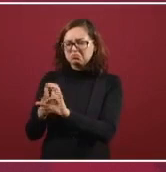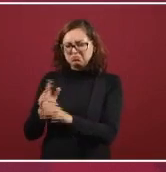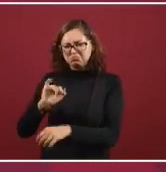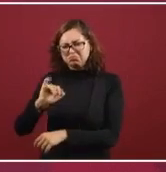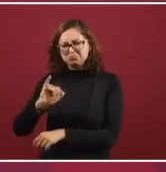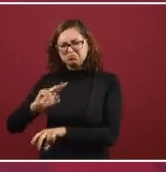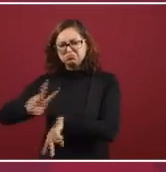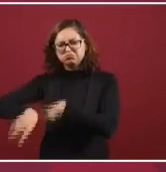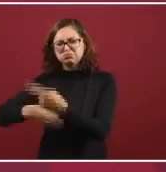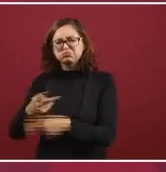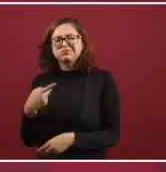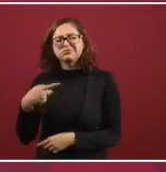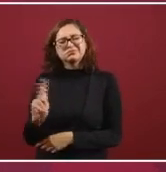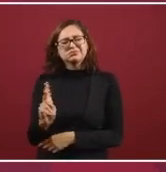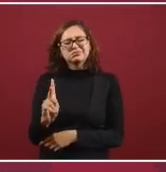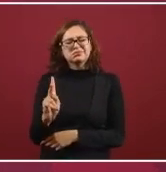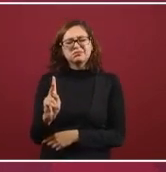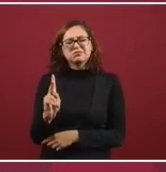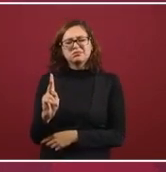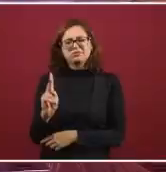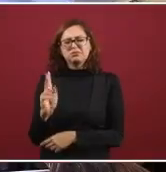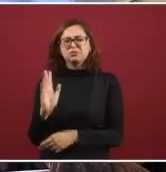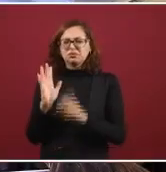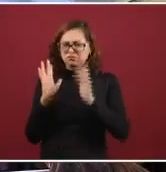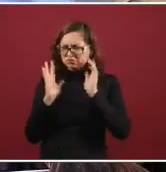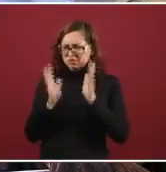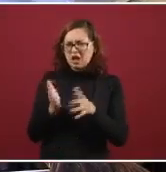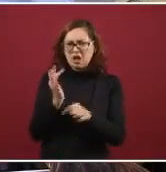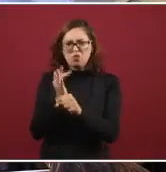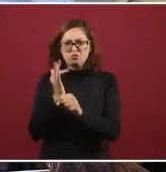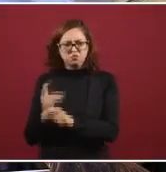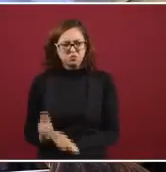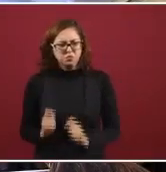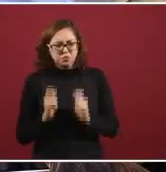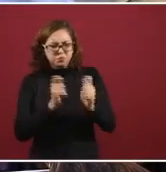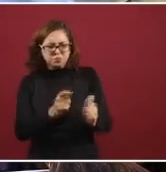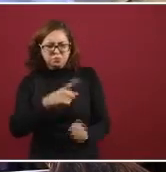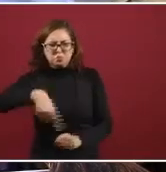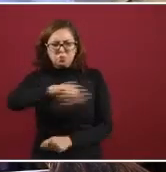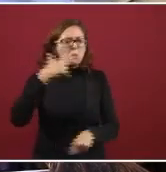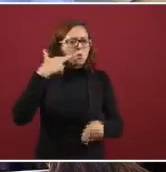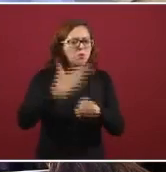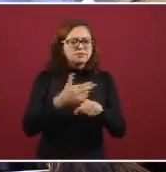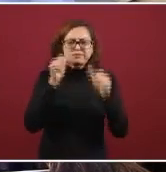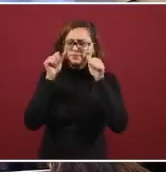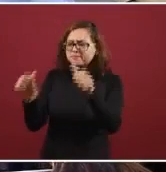pero se está atendiendo bien el asunto.